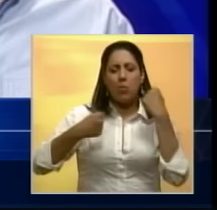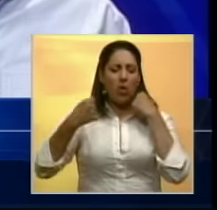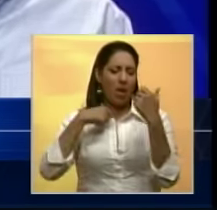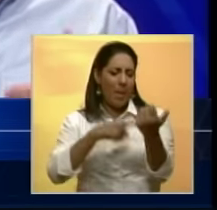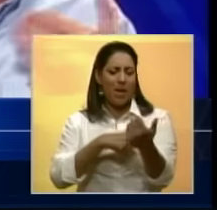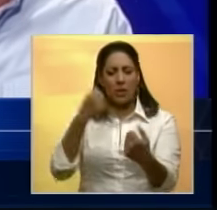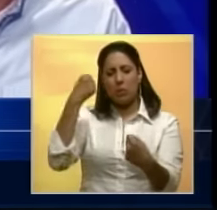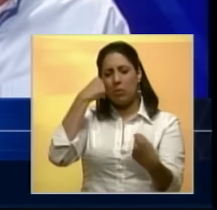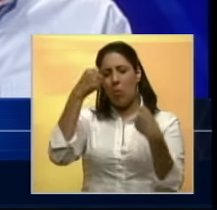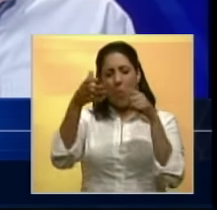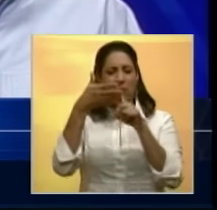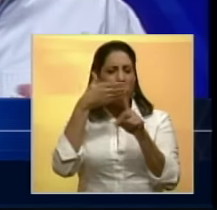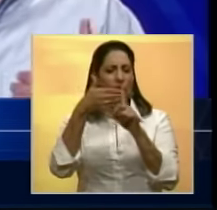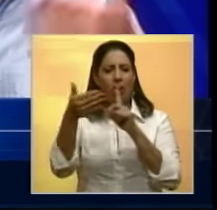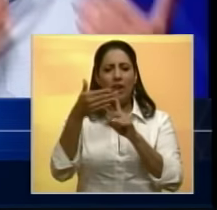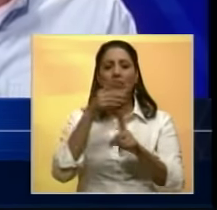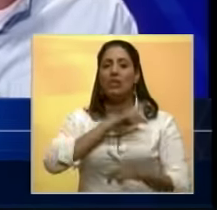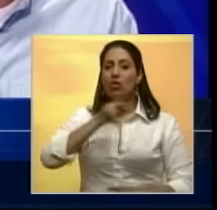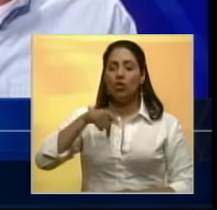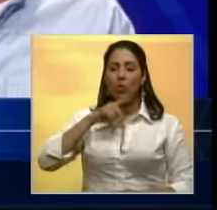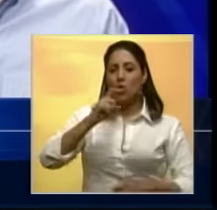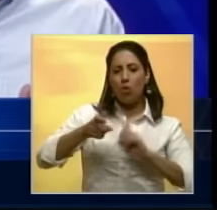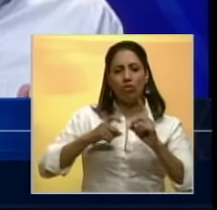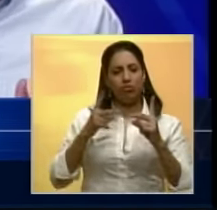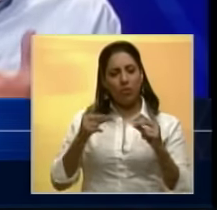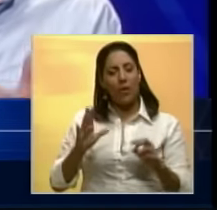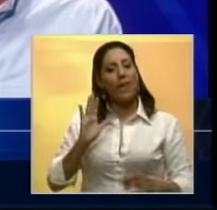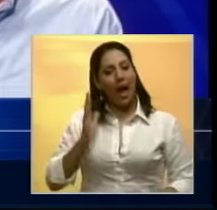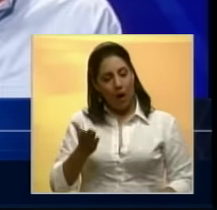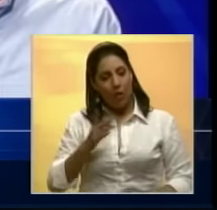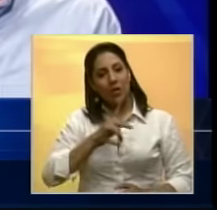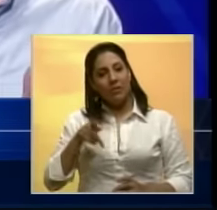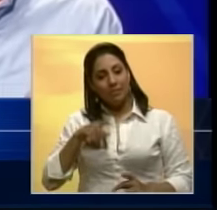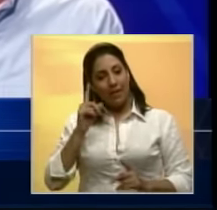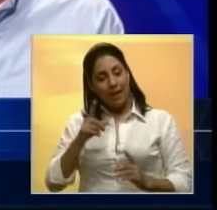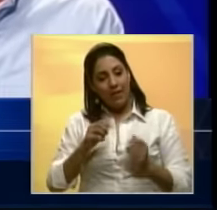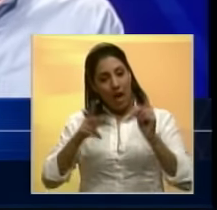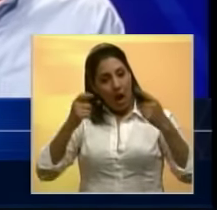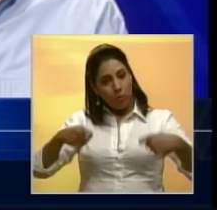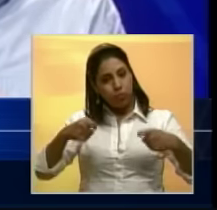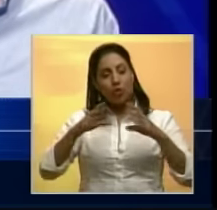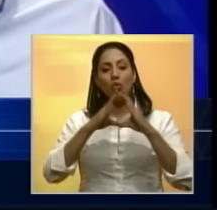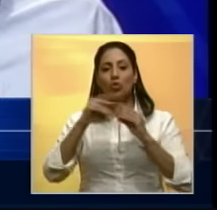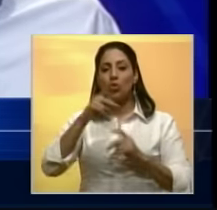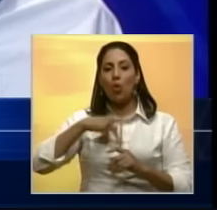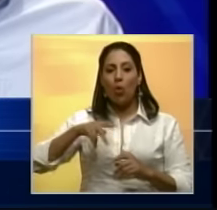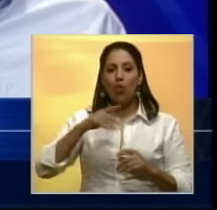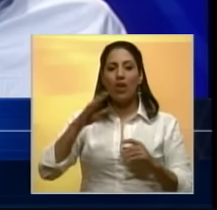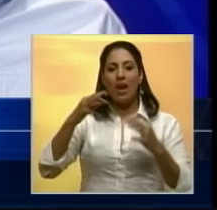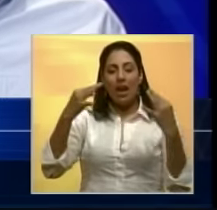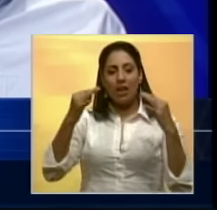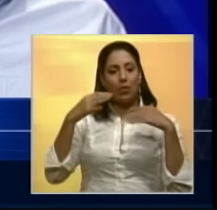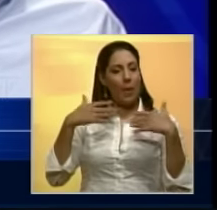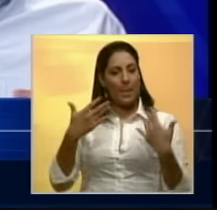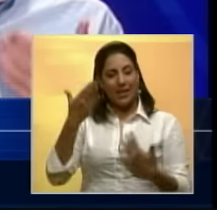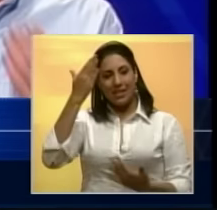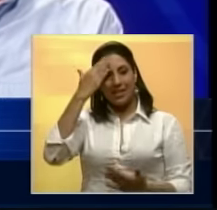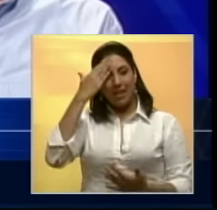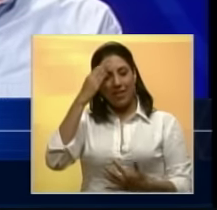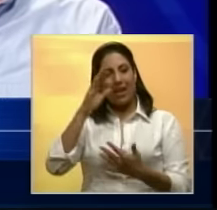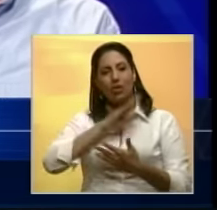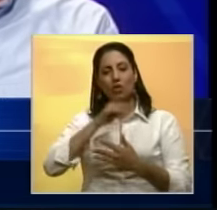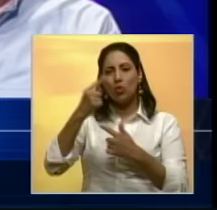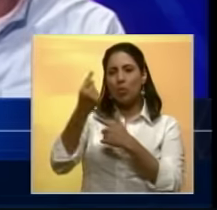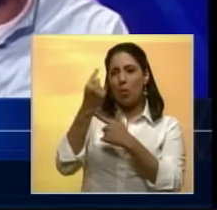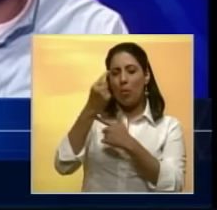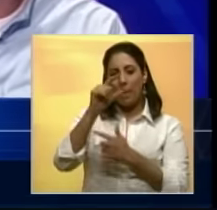hermanos, sin tener que caer en violencia, sin tener que caer en odio, son mecanismos a los que todos tenemos que apostarle con el escepticismo natural de saber el adversario que